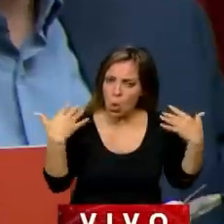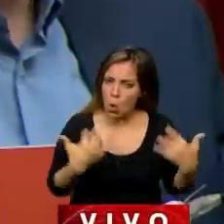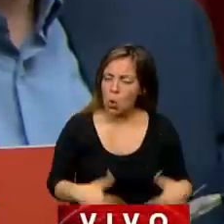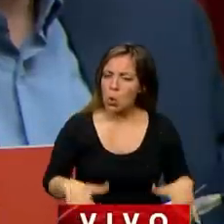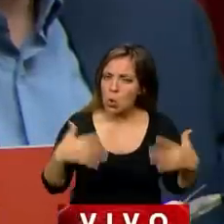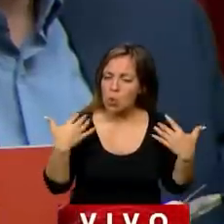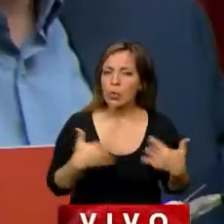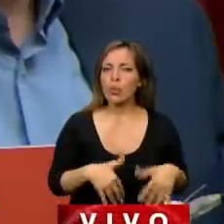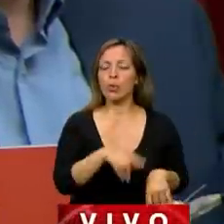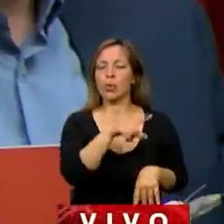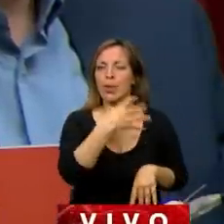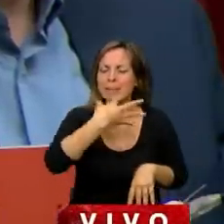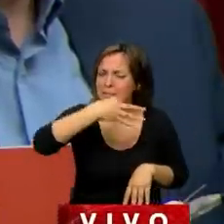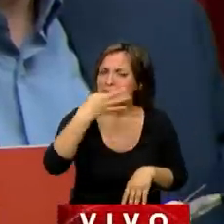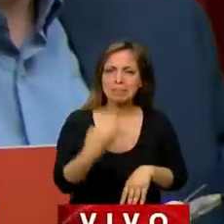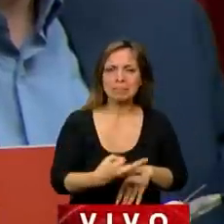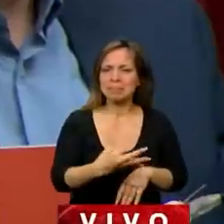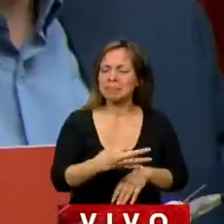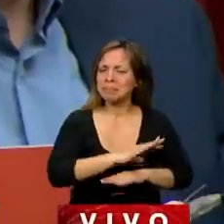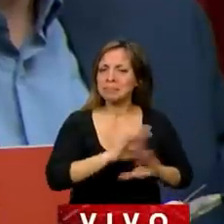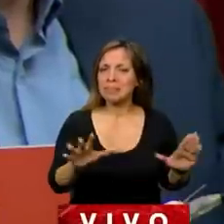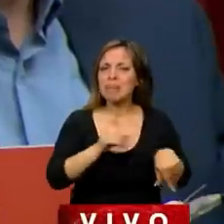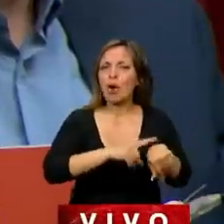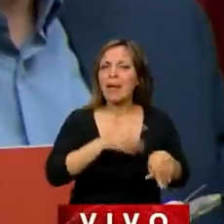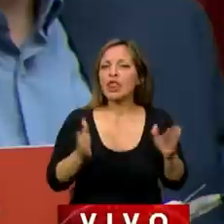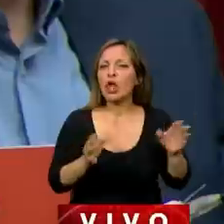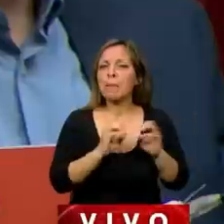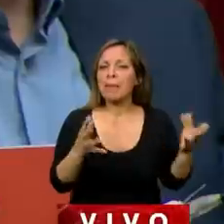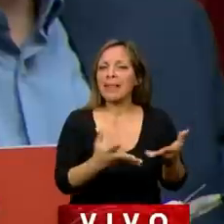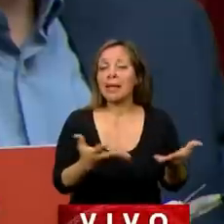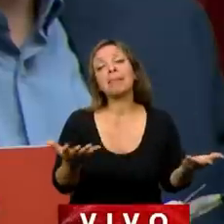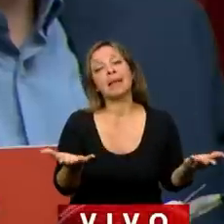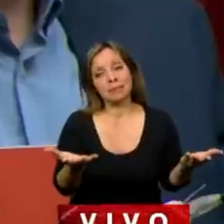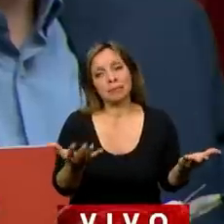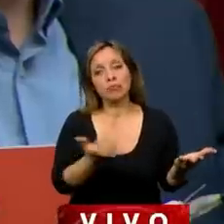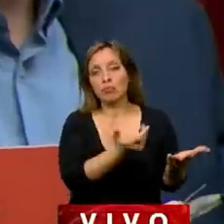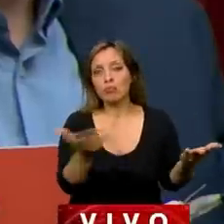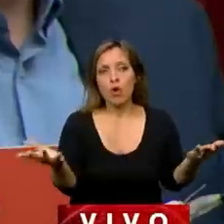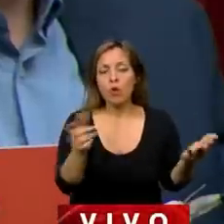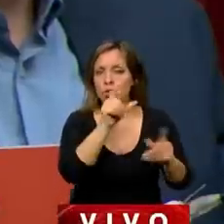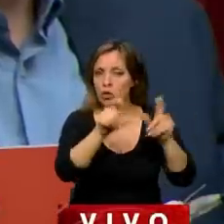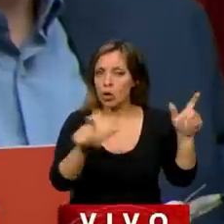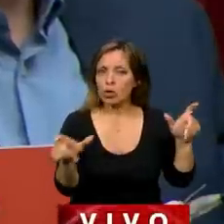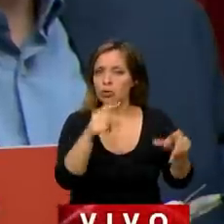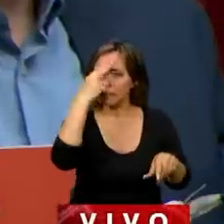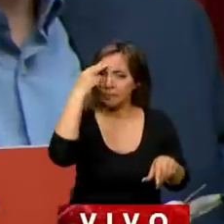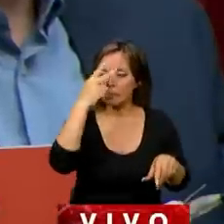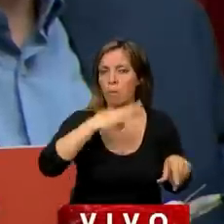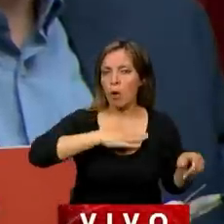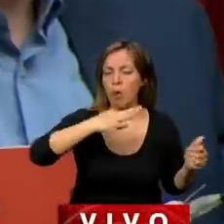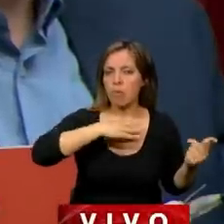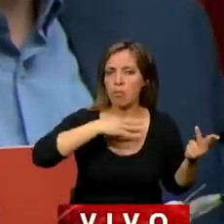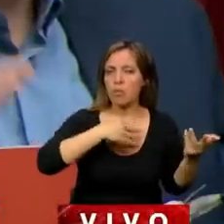verdad y en todo el sentido de la palabra durante la pandemia. Por eso también han sido muchas y muchos víctimas del COVID